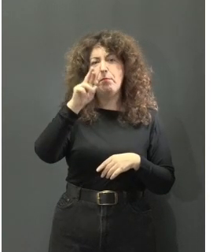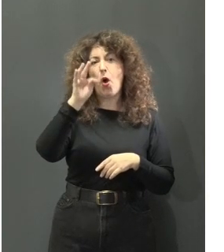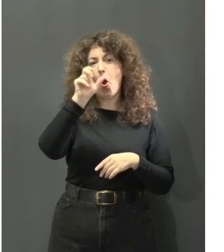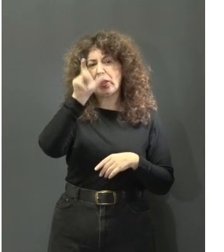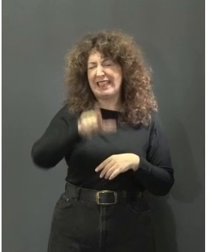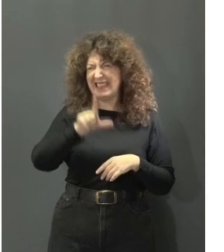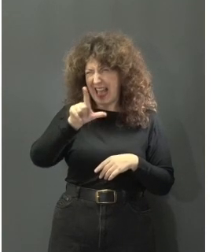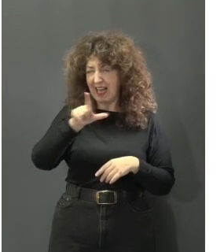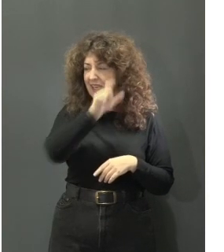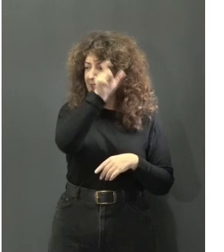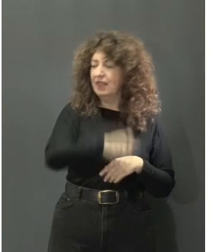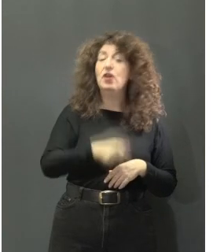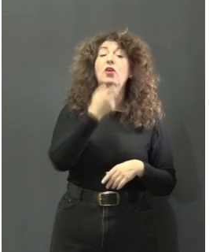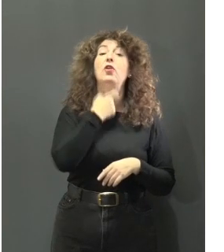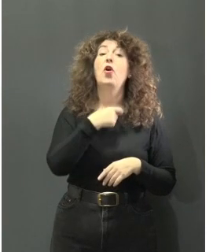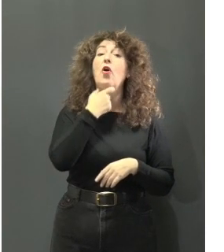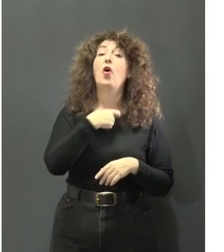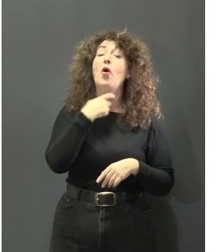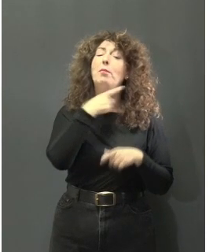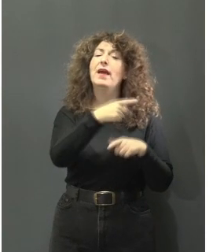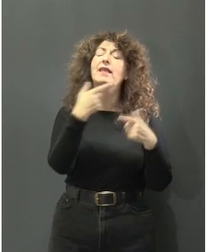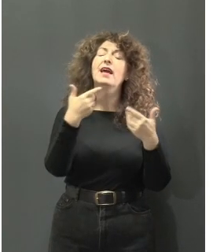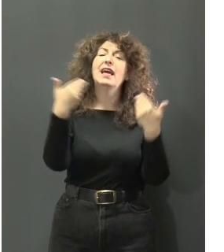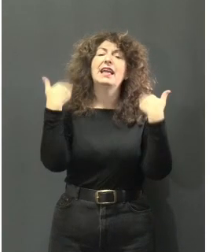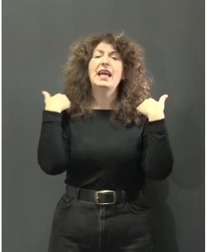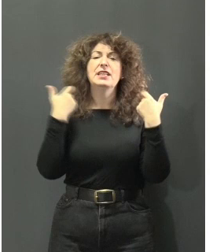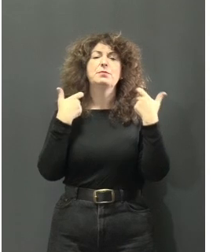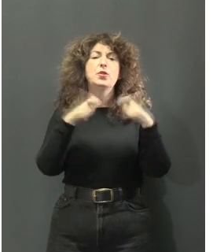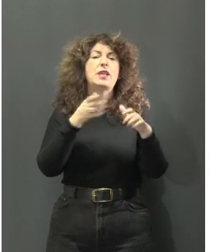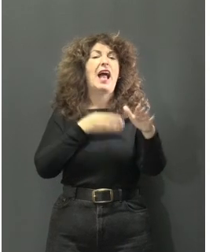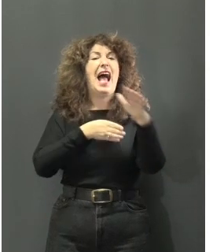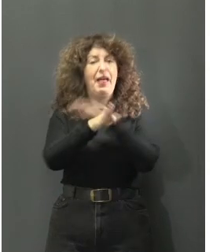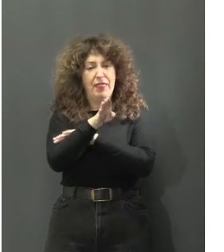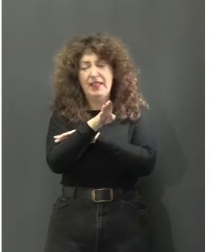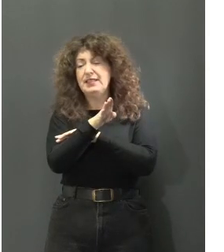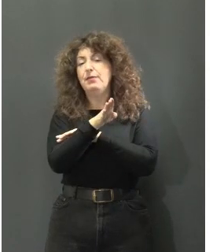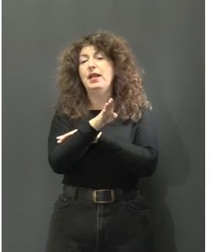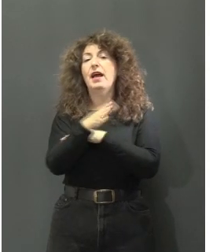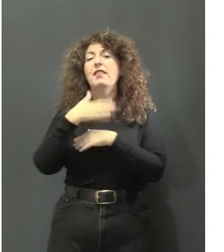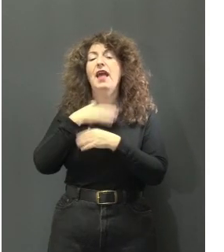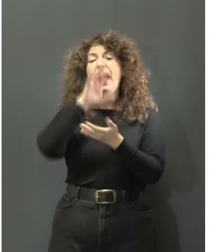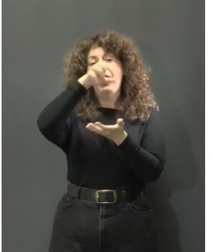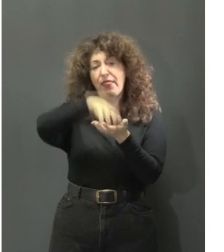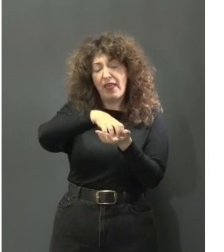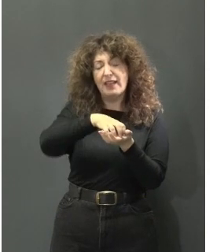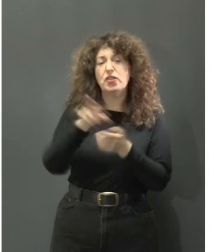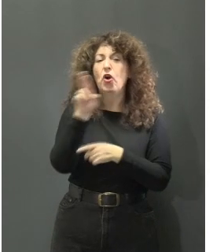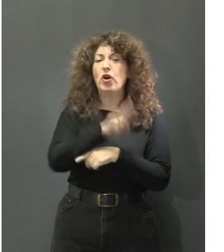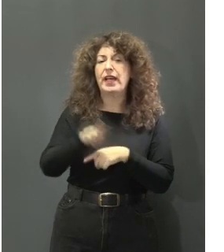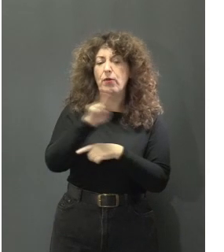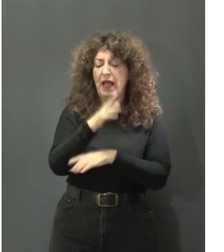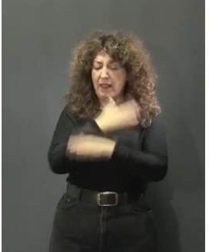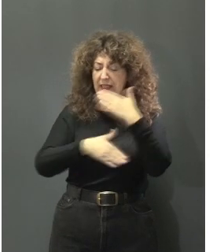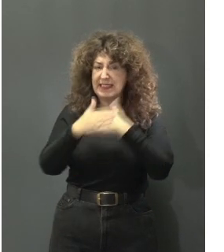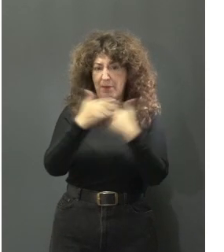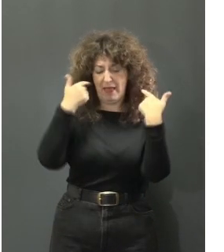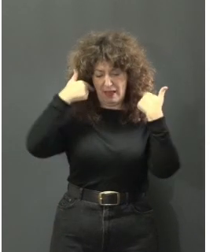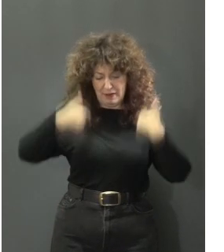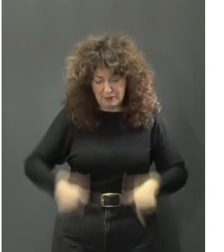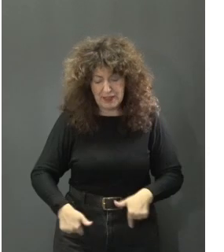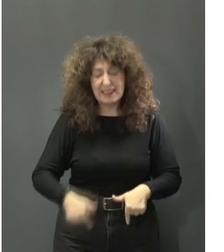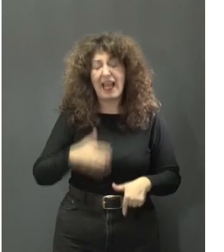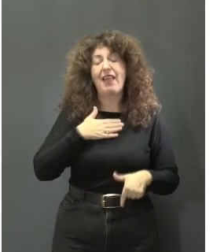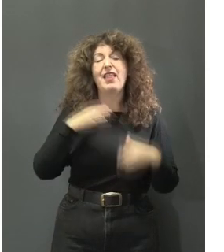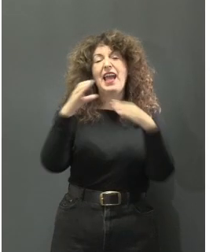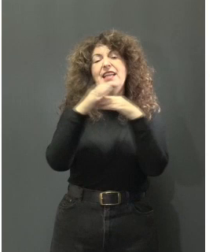es responsable del Gabinete de Accesibilidad del Centro de Recuperación de Personas con Discapacidad Física del Inserso, en